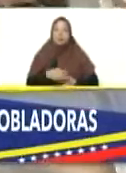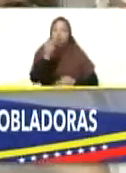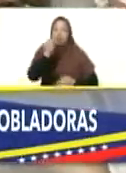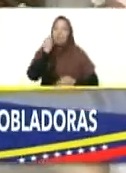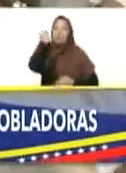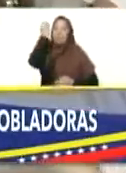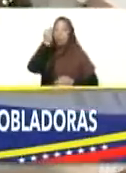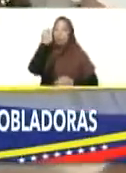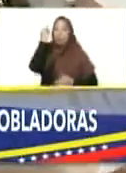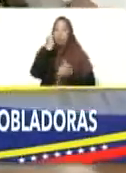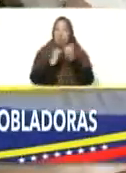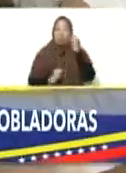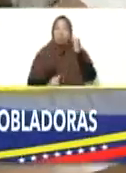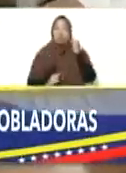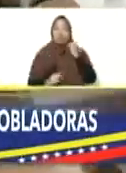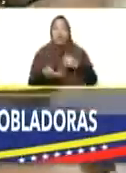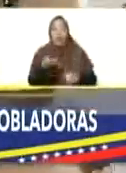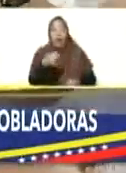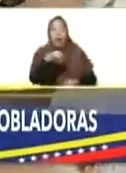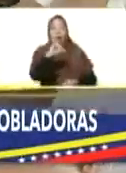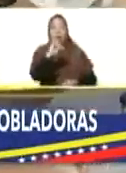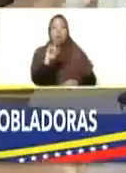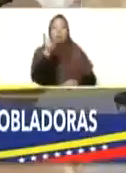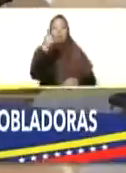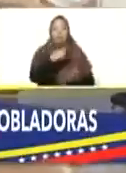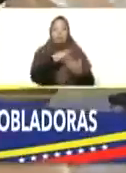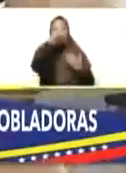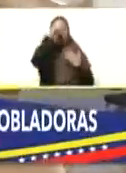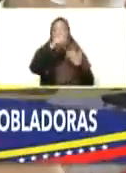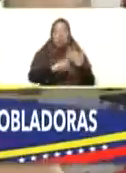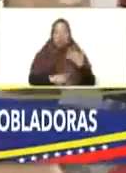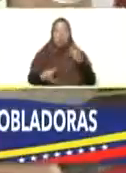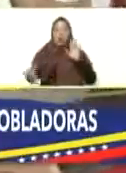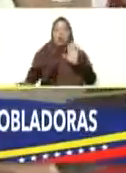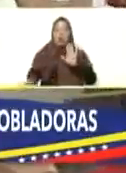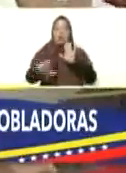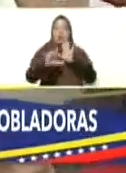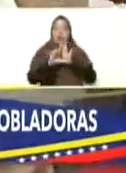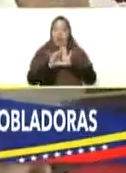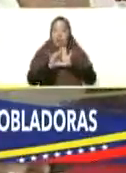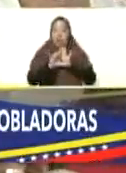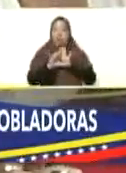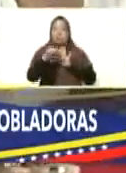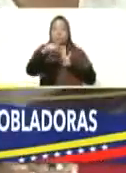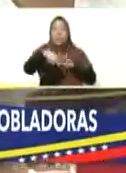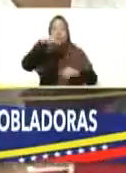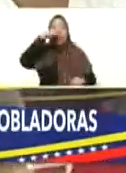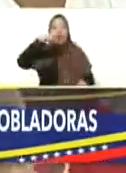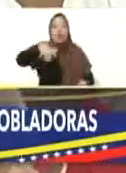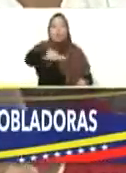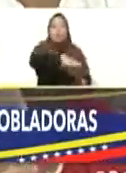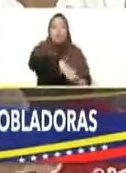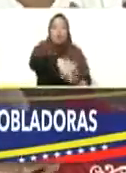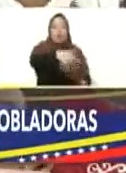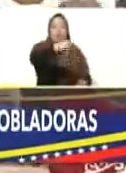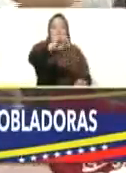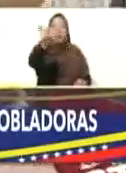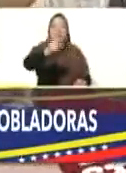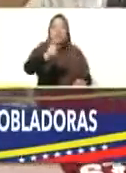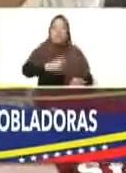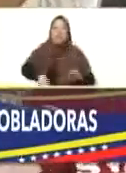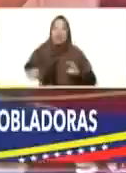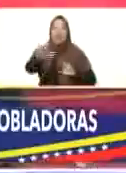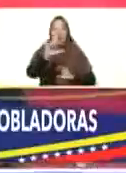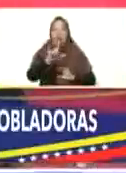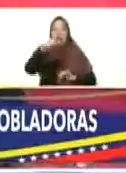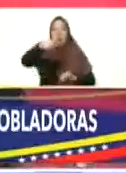por último presidente que hay una propuesta legislativa de este pueblo legislador que está presente